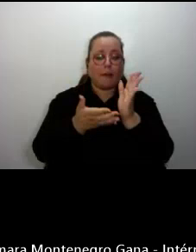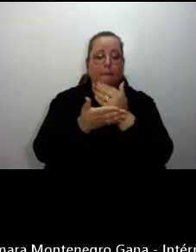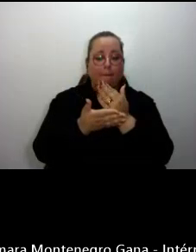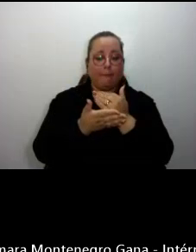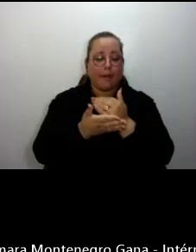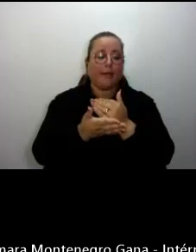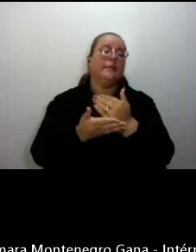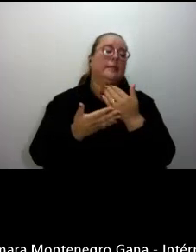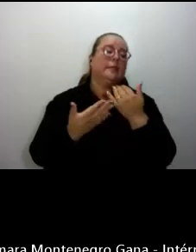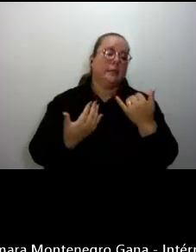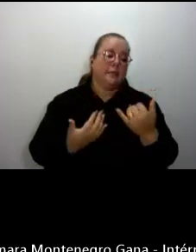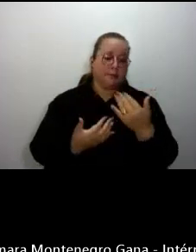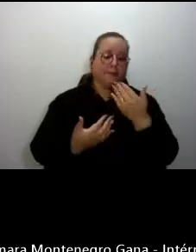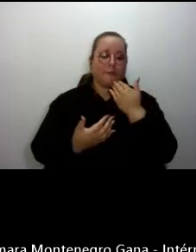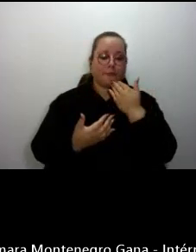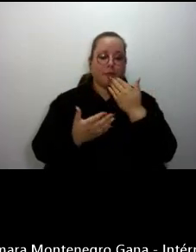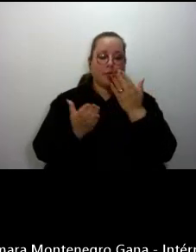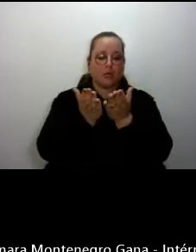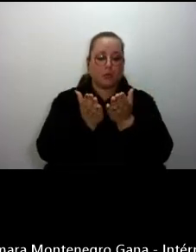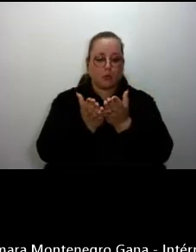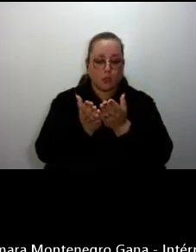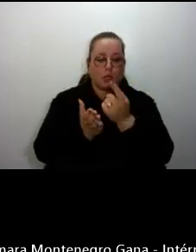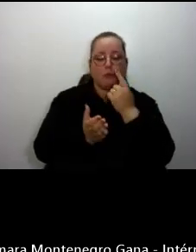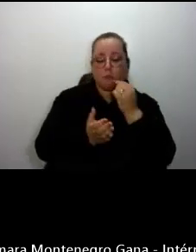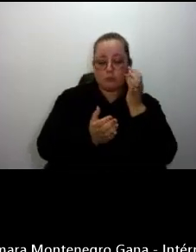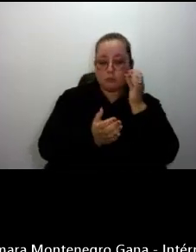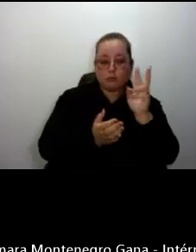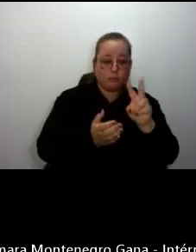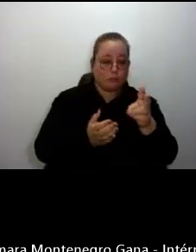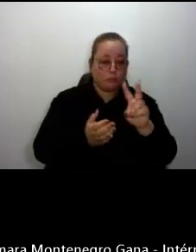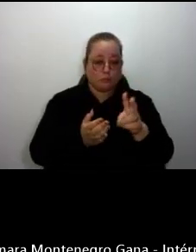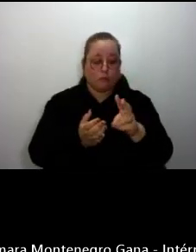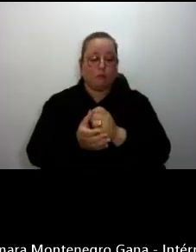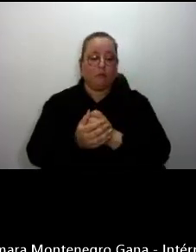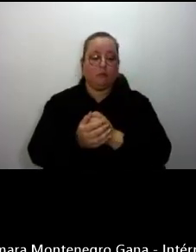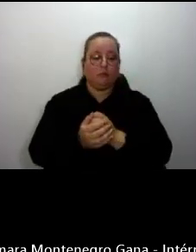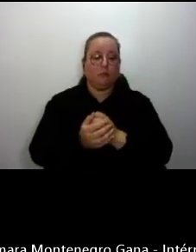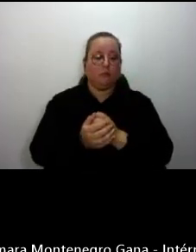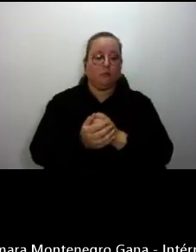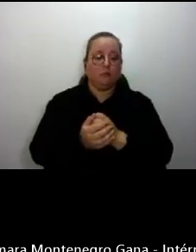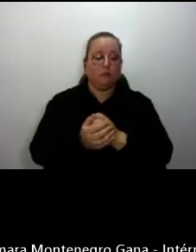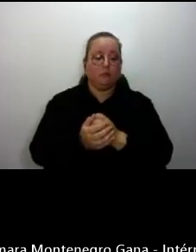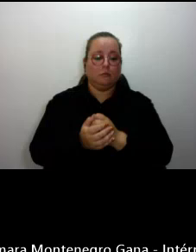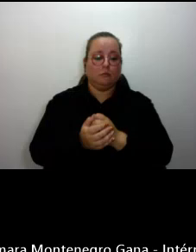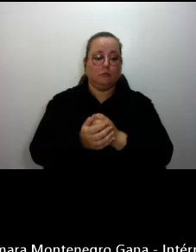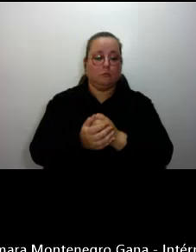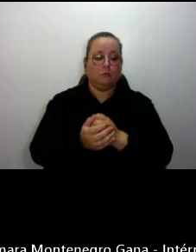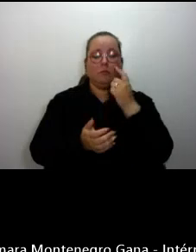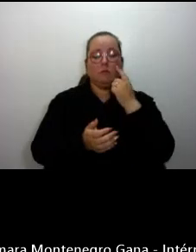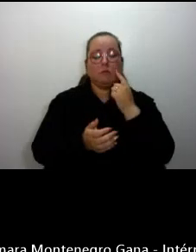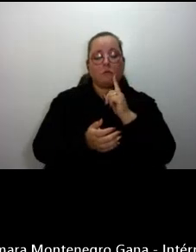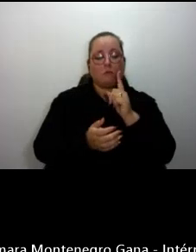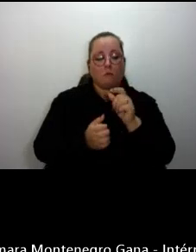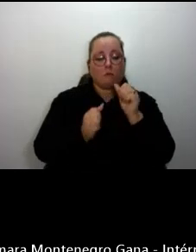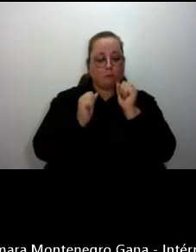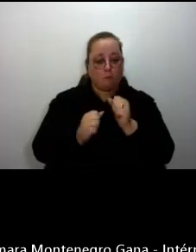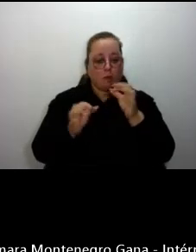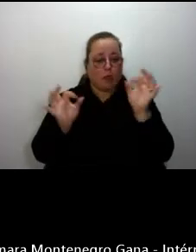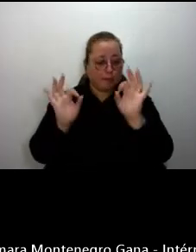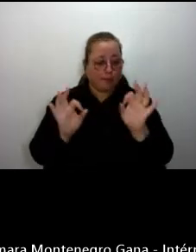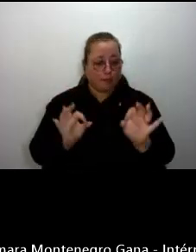y al estudiante, a la estudiante, ¿verdad?, dentro de quien puede manifestar cuáles son sus intereses